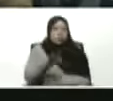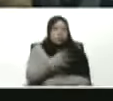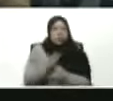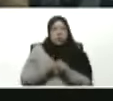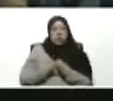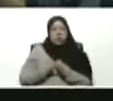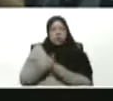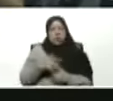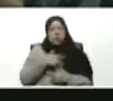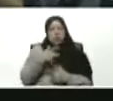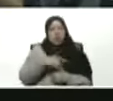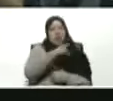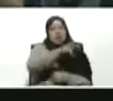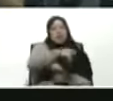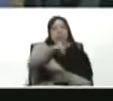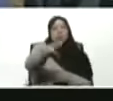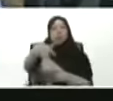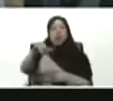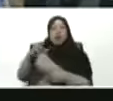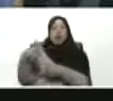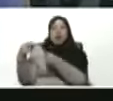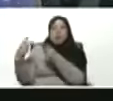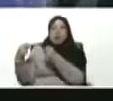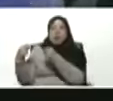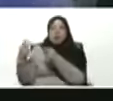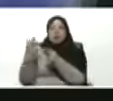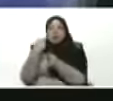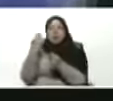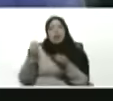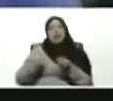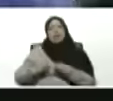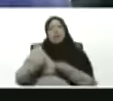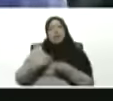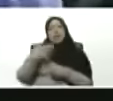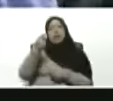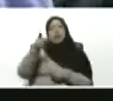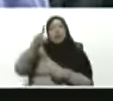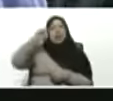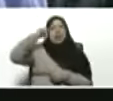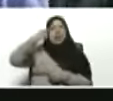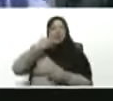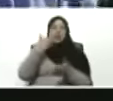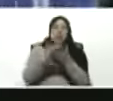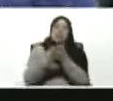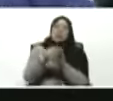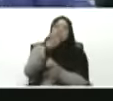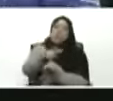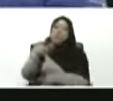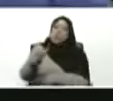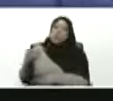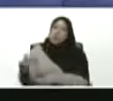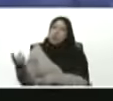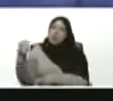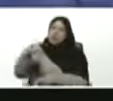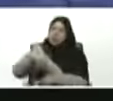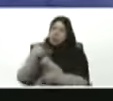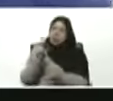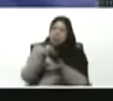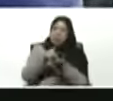y la esperanza está en la calle. ¡Que viva Alí Primera en su recuerdo! Gracias, vecino.